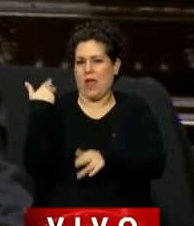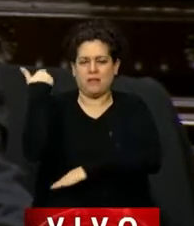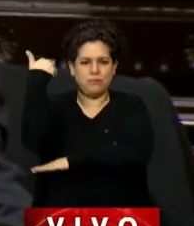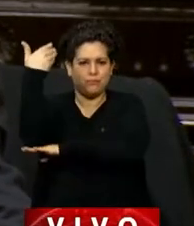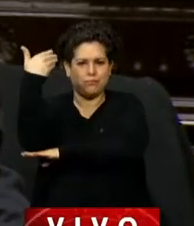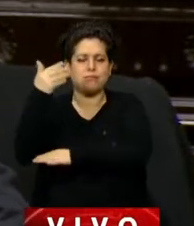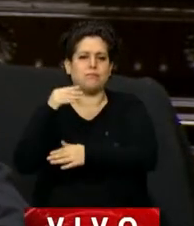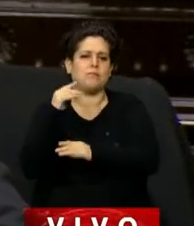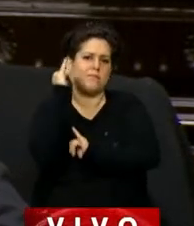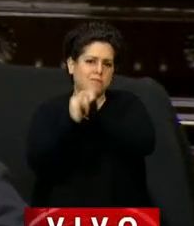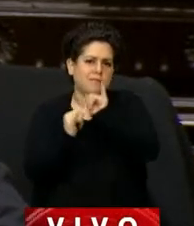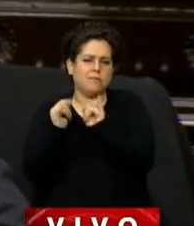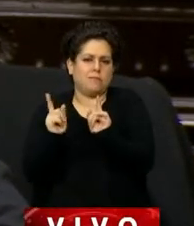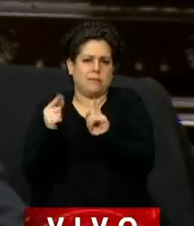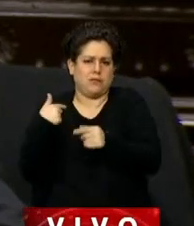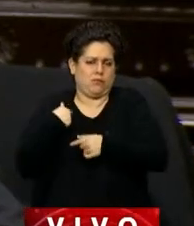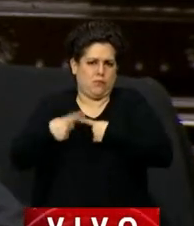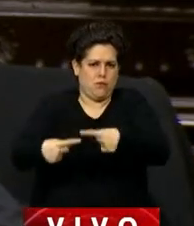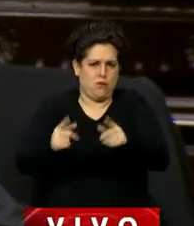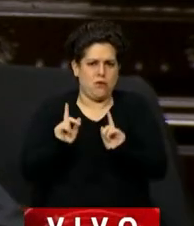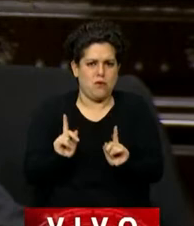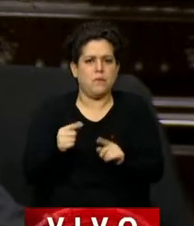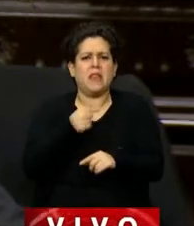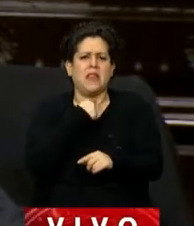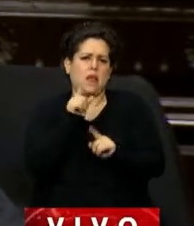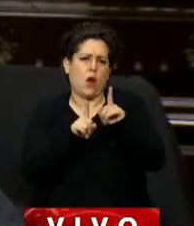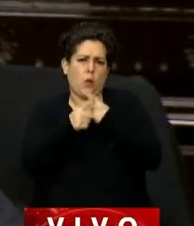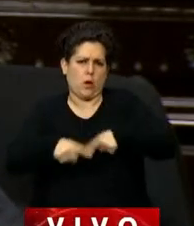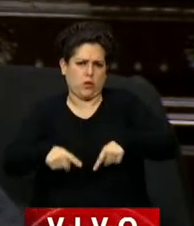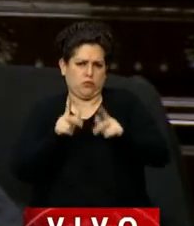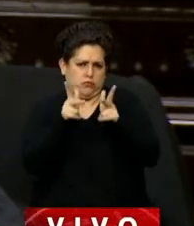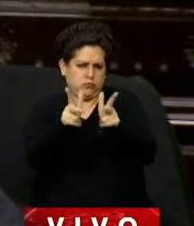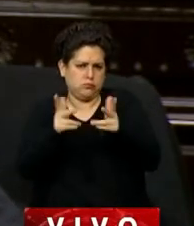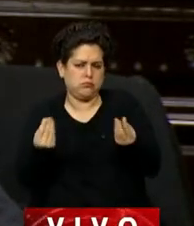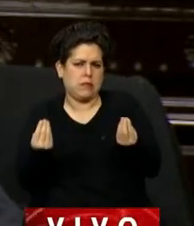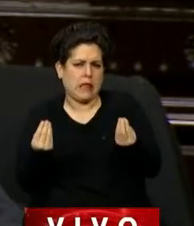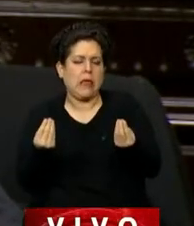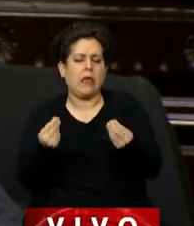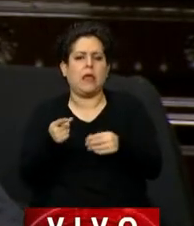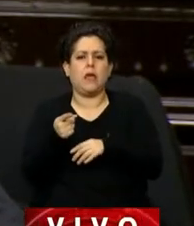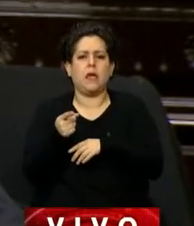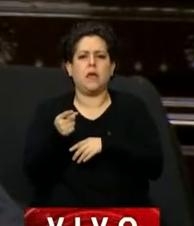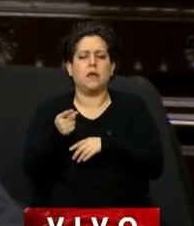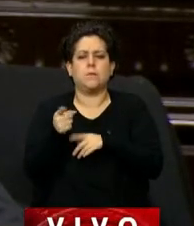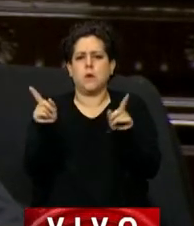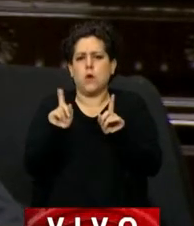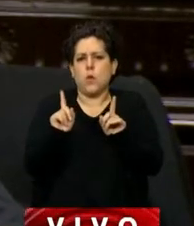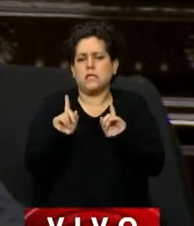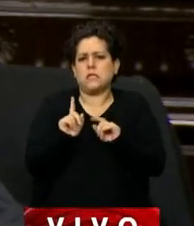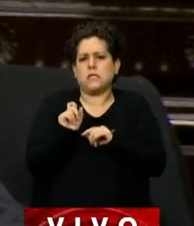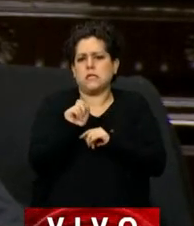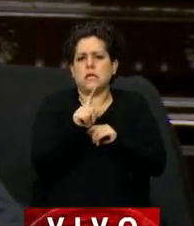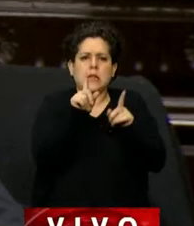preopinante, quiero hacer algunas pequeñas consideraciones que no van a los